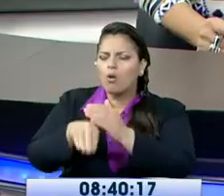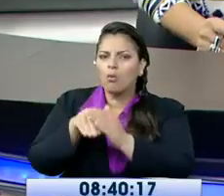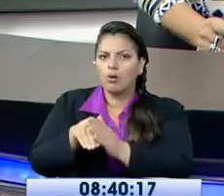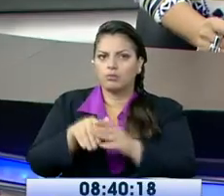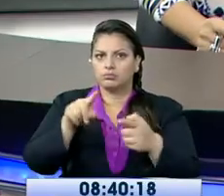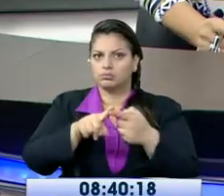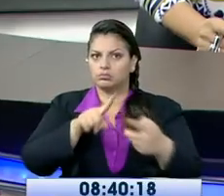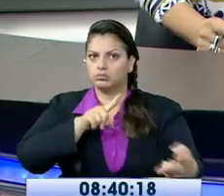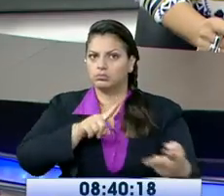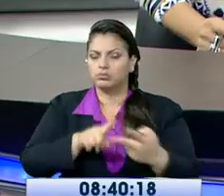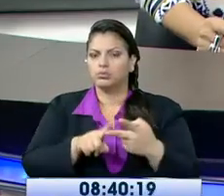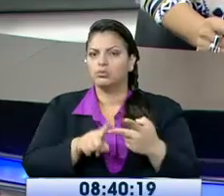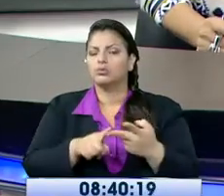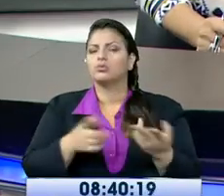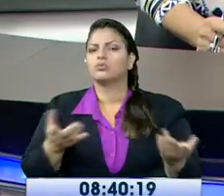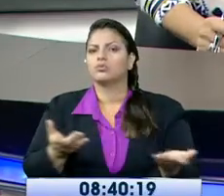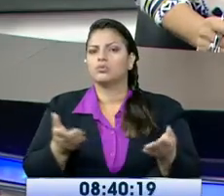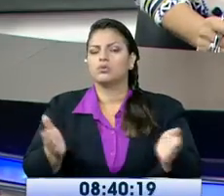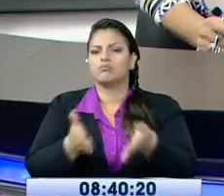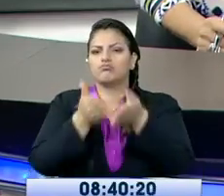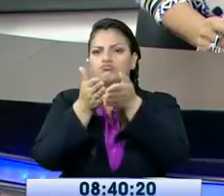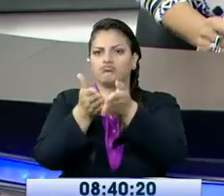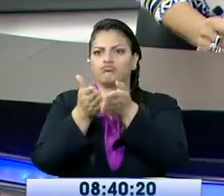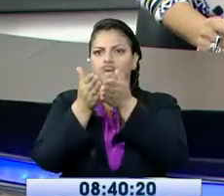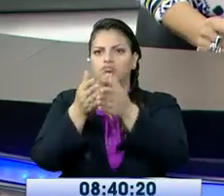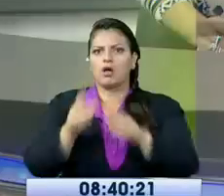contenedor en el puerto marítimo.